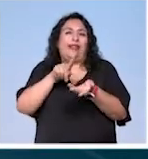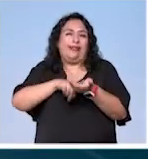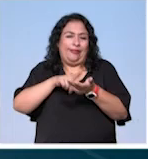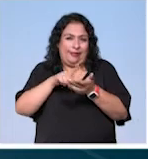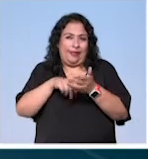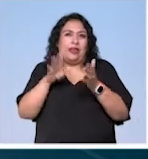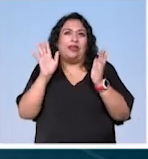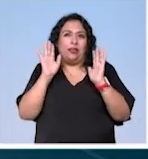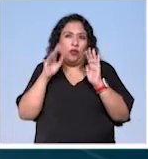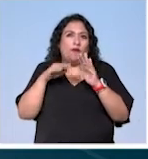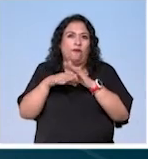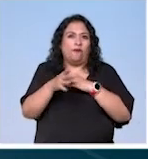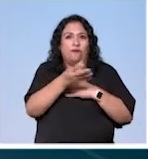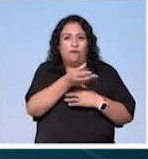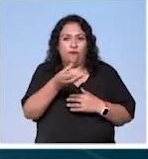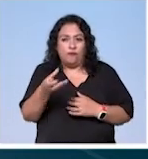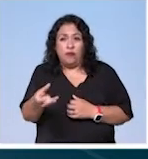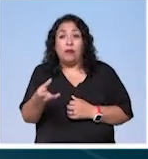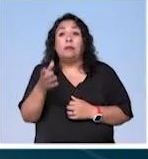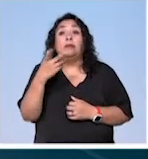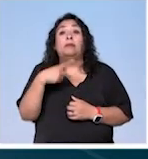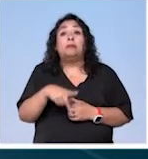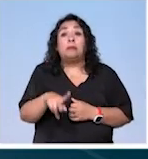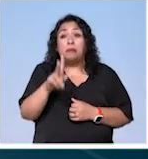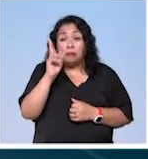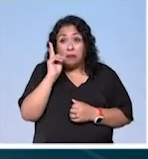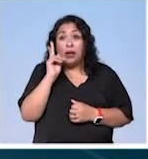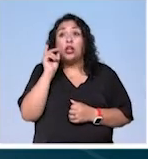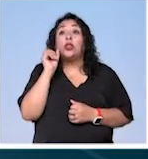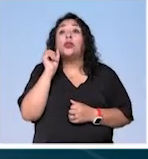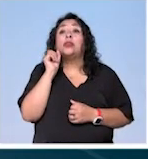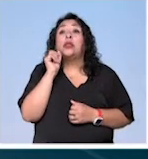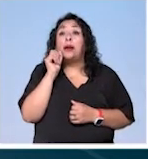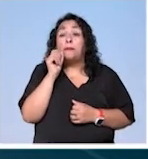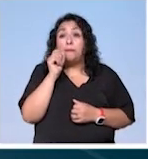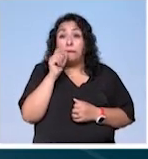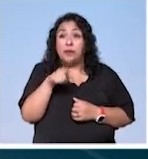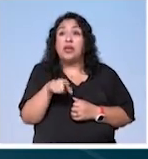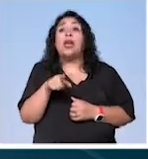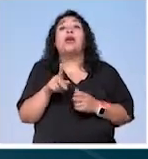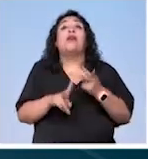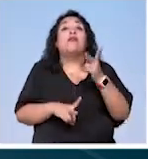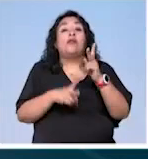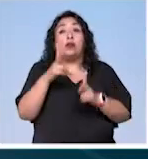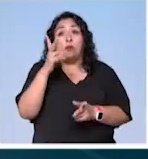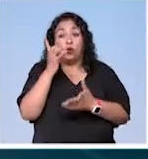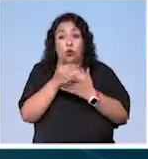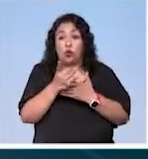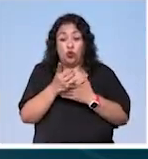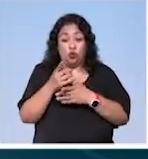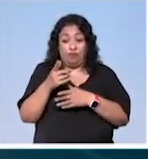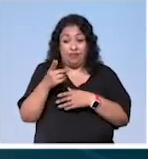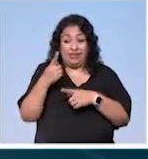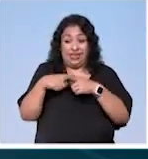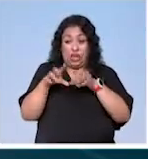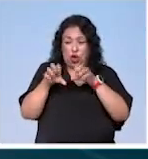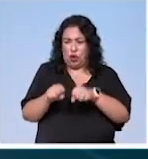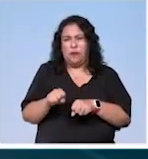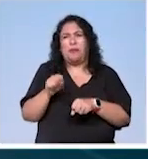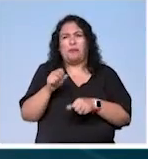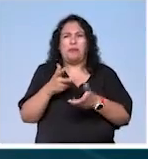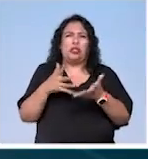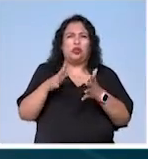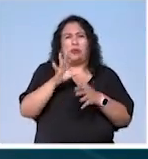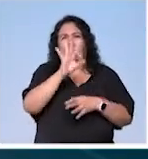en donde son introducidos. Sin embargo, también son más herbívoros no solo que las víctimas, sino que el promedio de